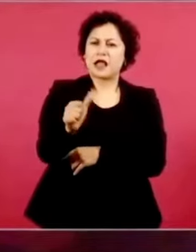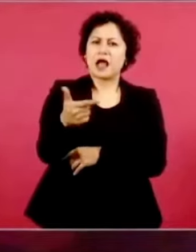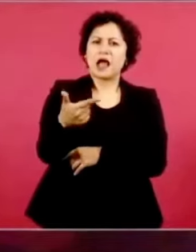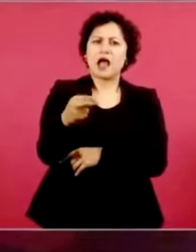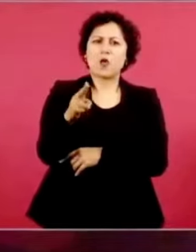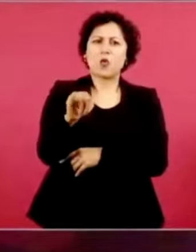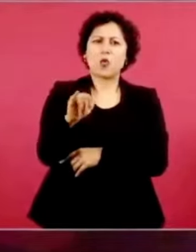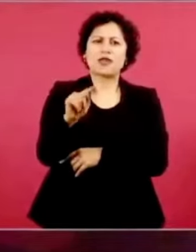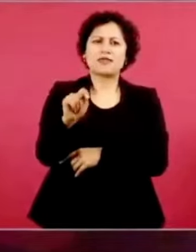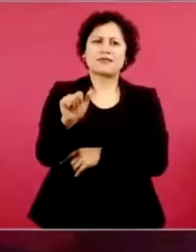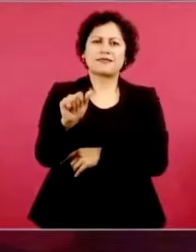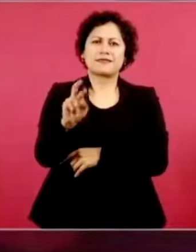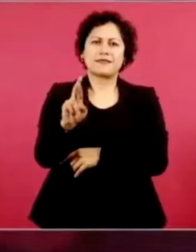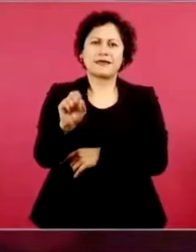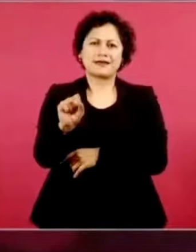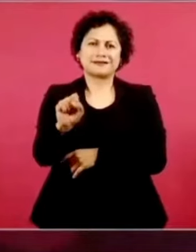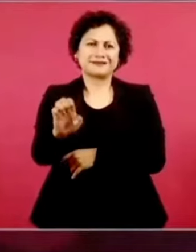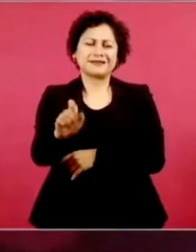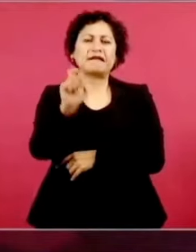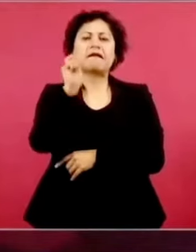Hay que